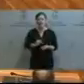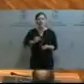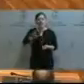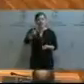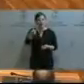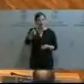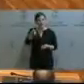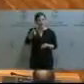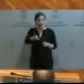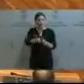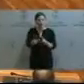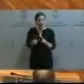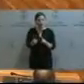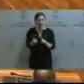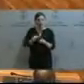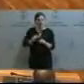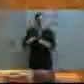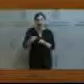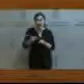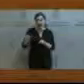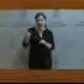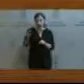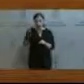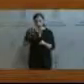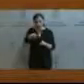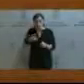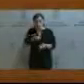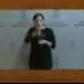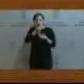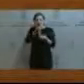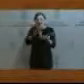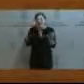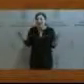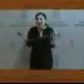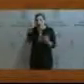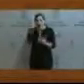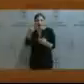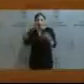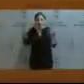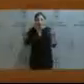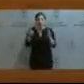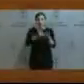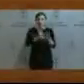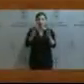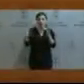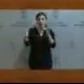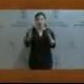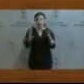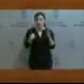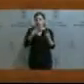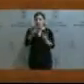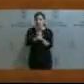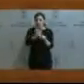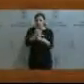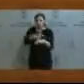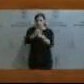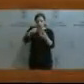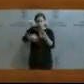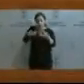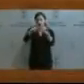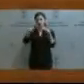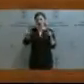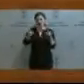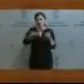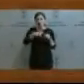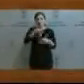casi madre de todas las maldades que nos traen hoy aquí es la idea de que la temporalidad en el empleo público en Asturias es más fácil